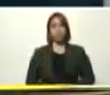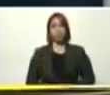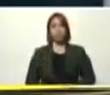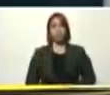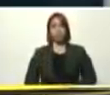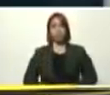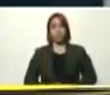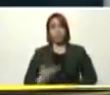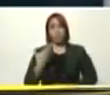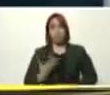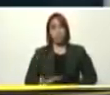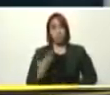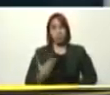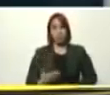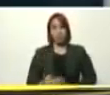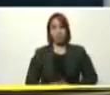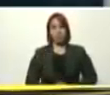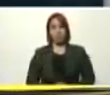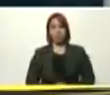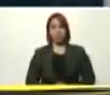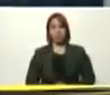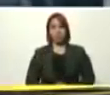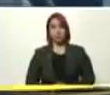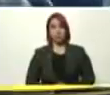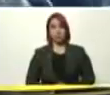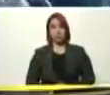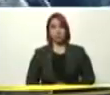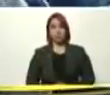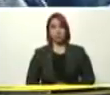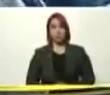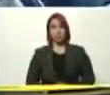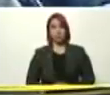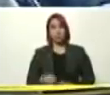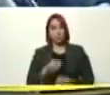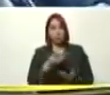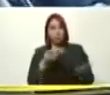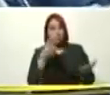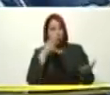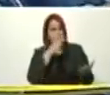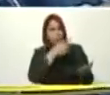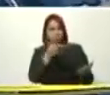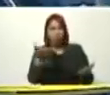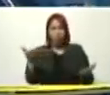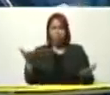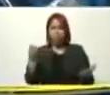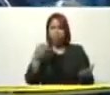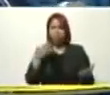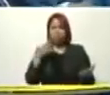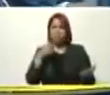es importante, fíjense, yo los veo a ustedes anunciando gobierno.